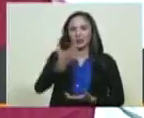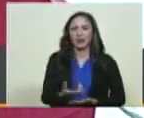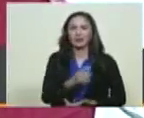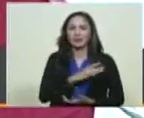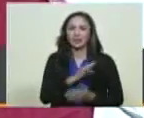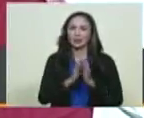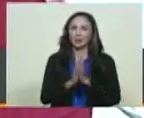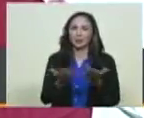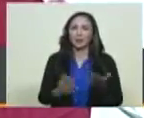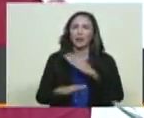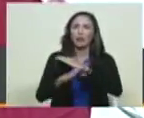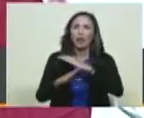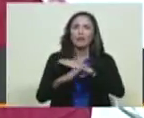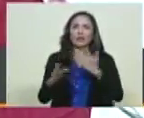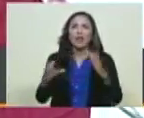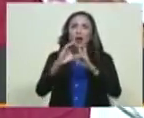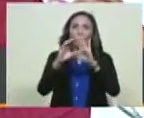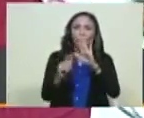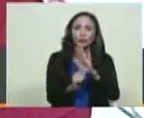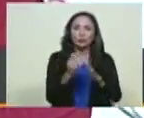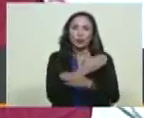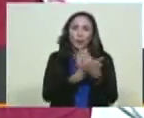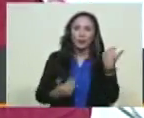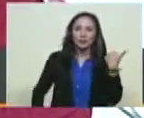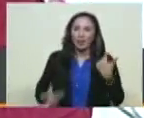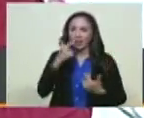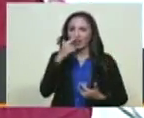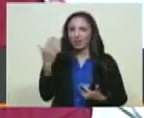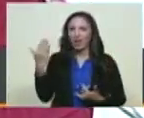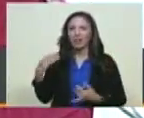chile aún tenga la constitución de pinochet